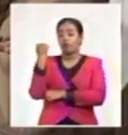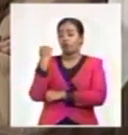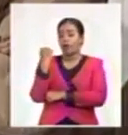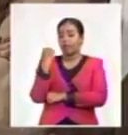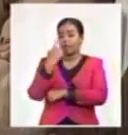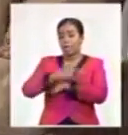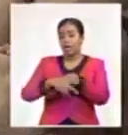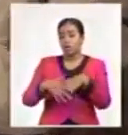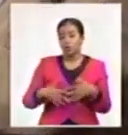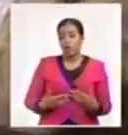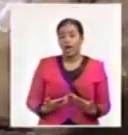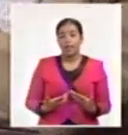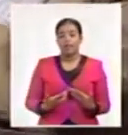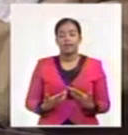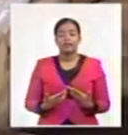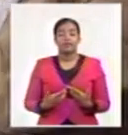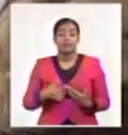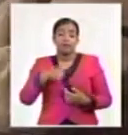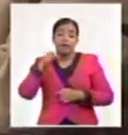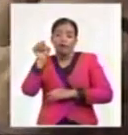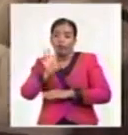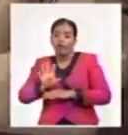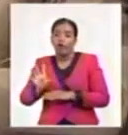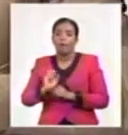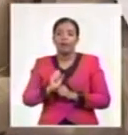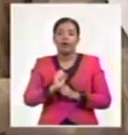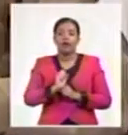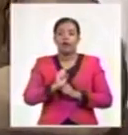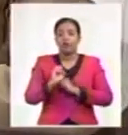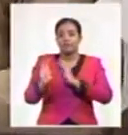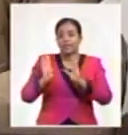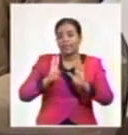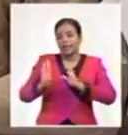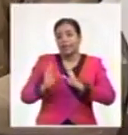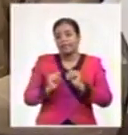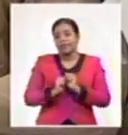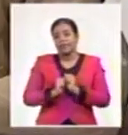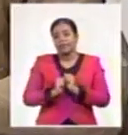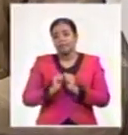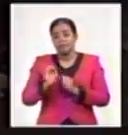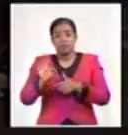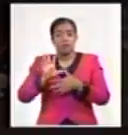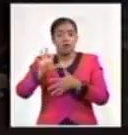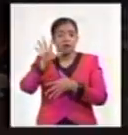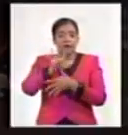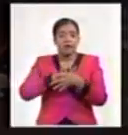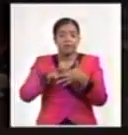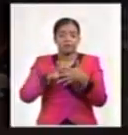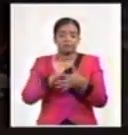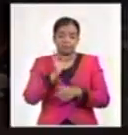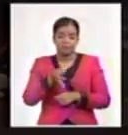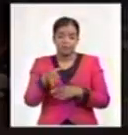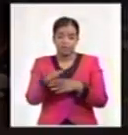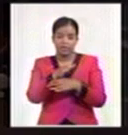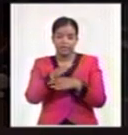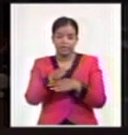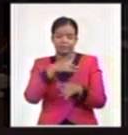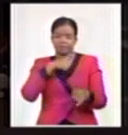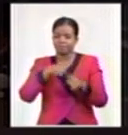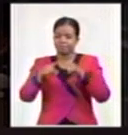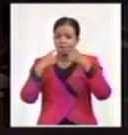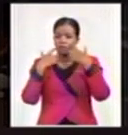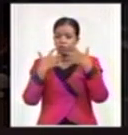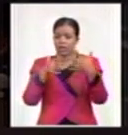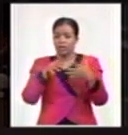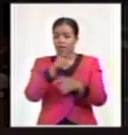posicionamientos hegemónicos. Y es muy importante, yo creo, algo que decía el profesor Juan Sánchez, aunque